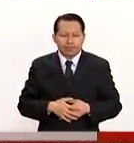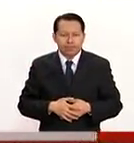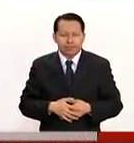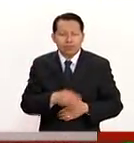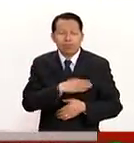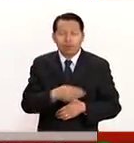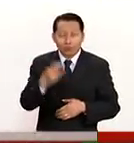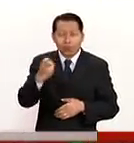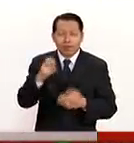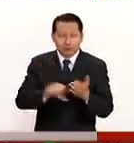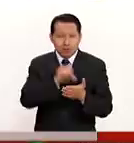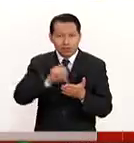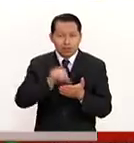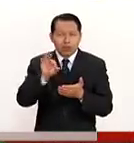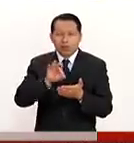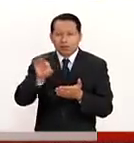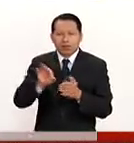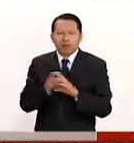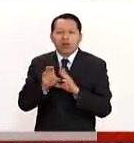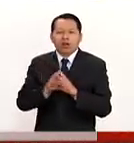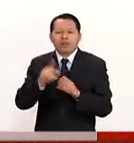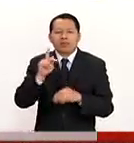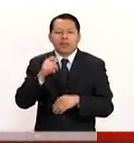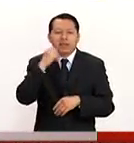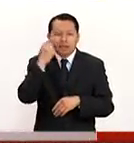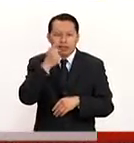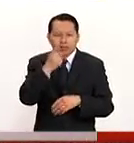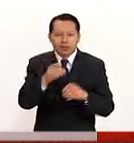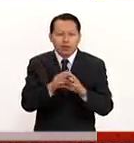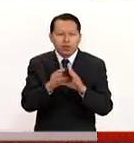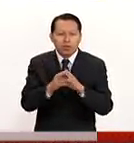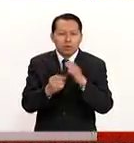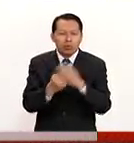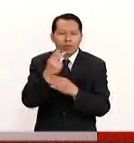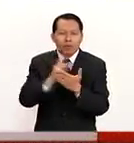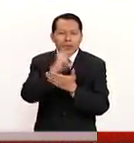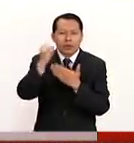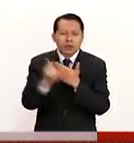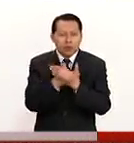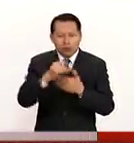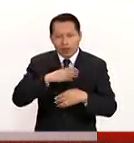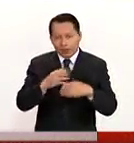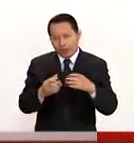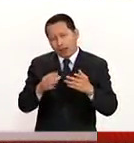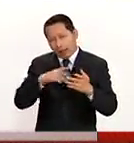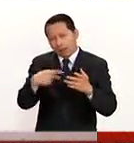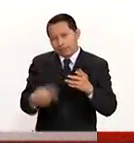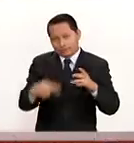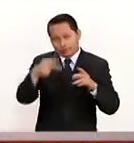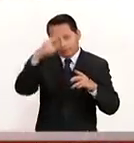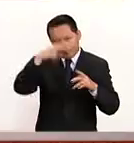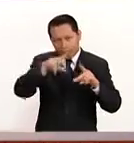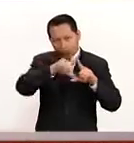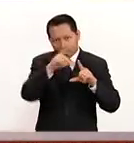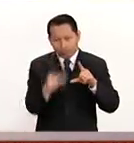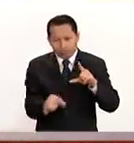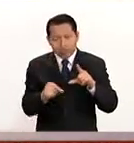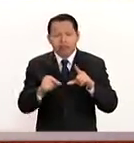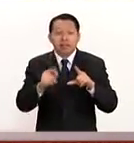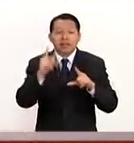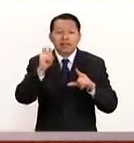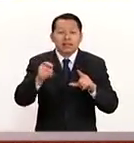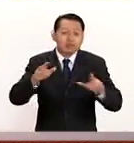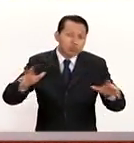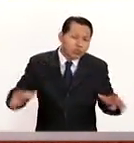Bueno, este centro de reclutamiento en realidad es un esquema y un proyecto completamente innovador en México que busca el fomento